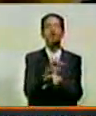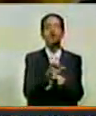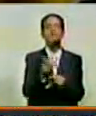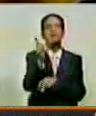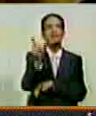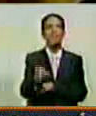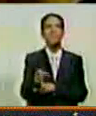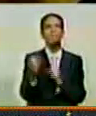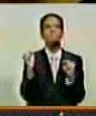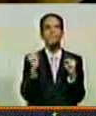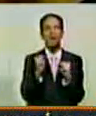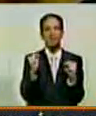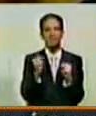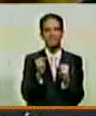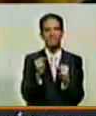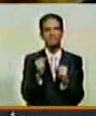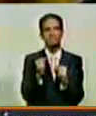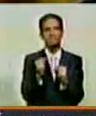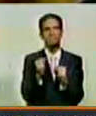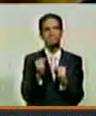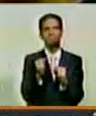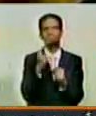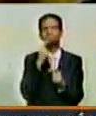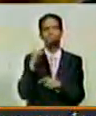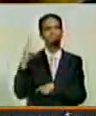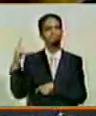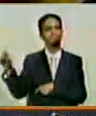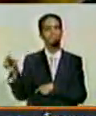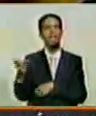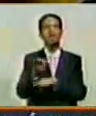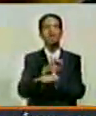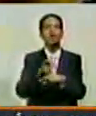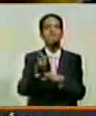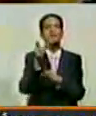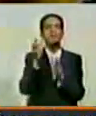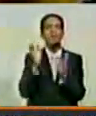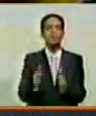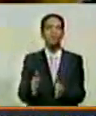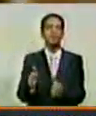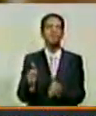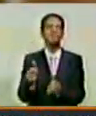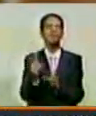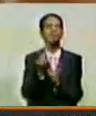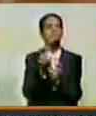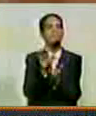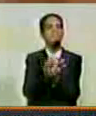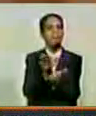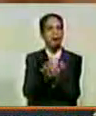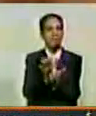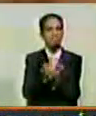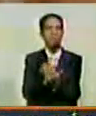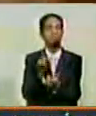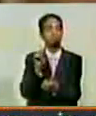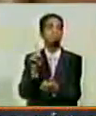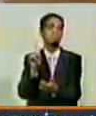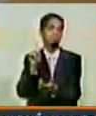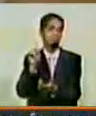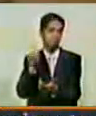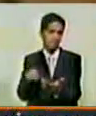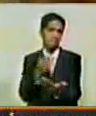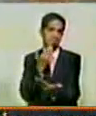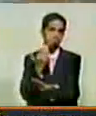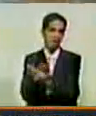Mérida. Está ausente el gobernador del Estado Nueva Esparta, pero también le agradecemos su participación como garante en este